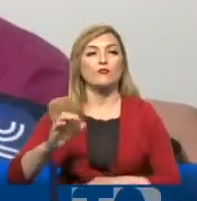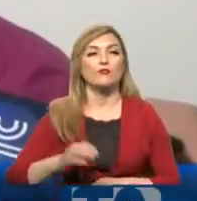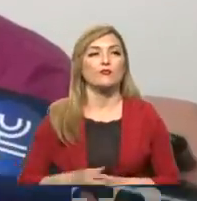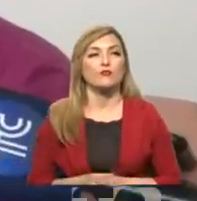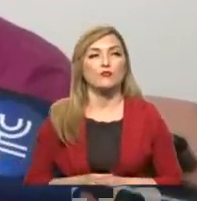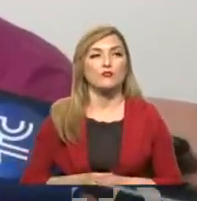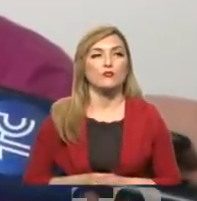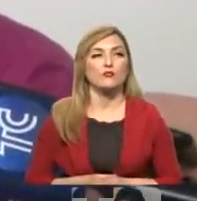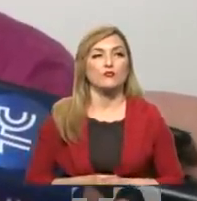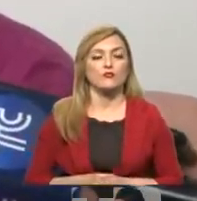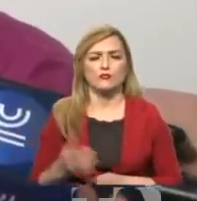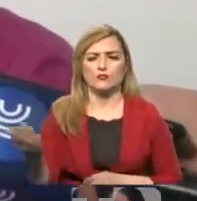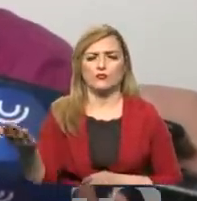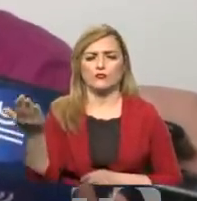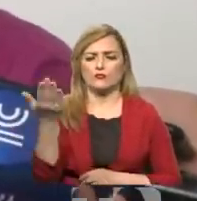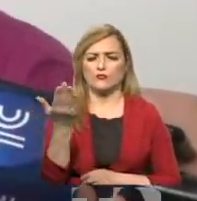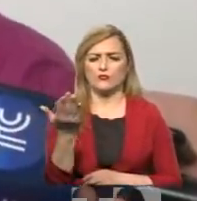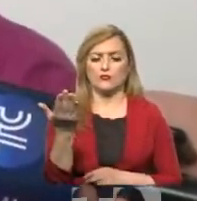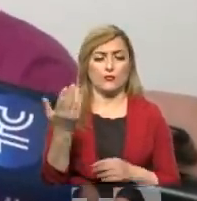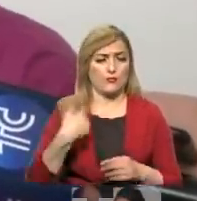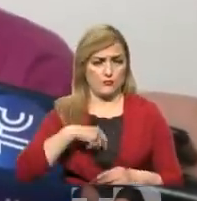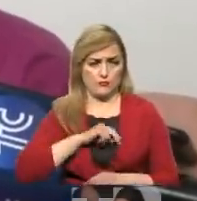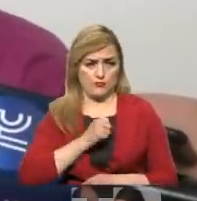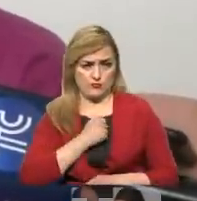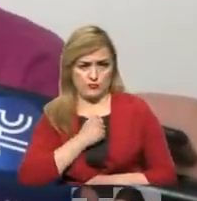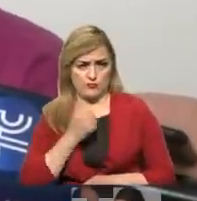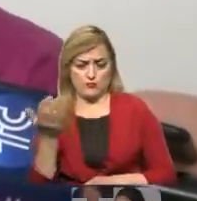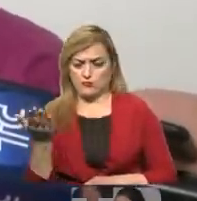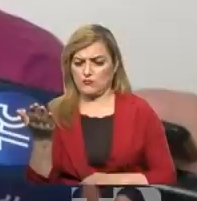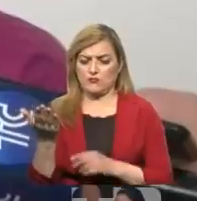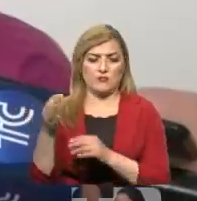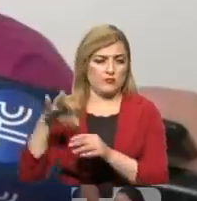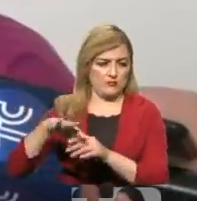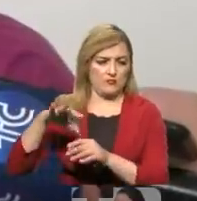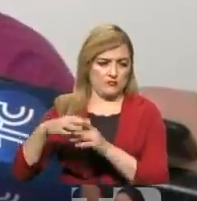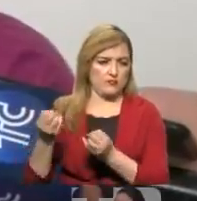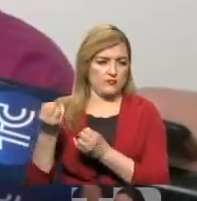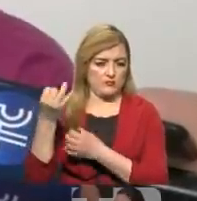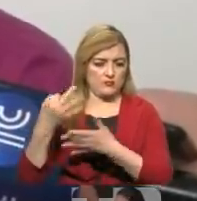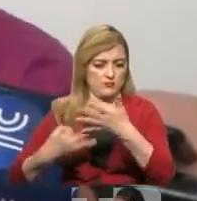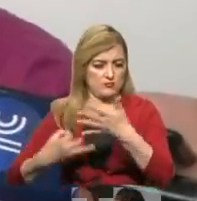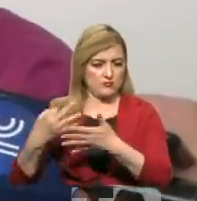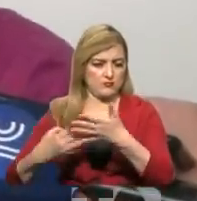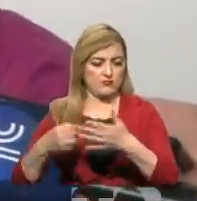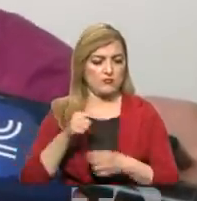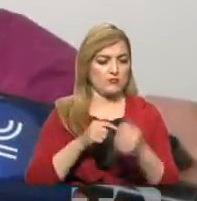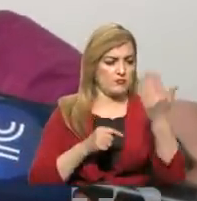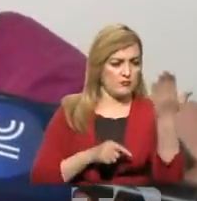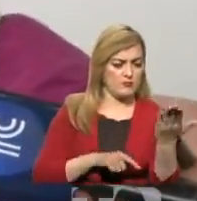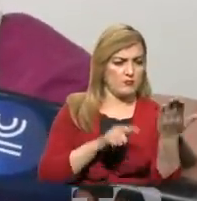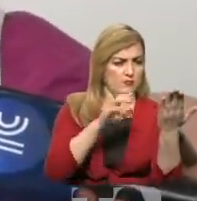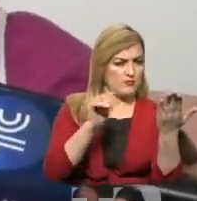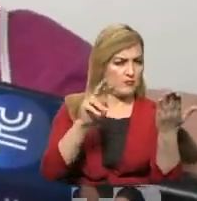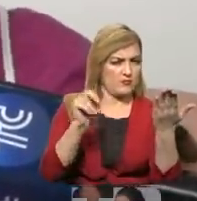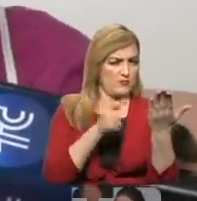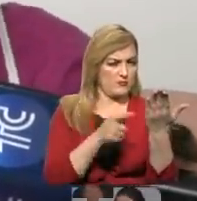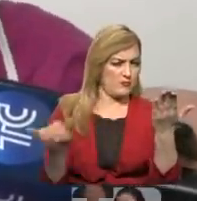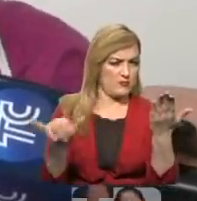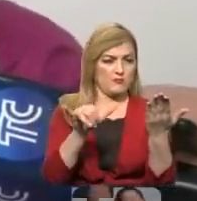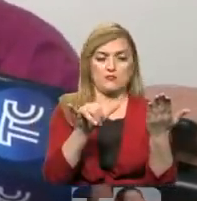está reflejando el registro que nosotros tenemos, estamos comparando, porque también llevamos nuestro control